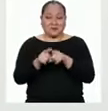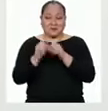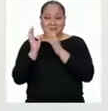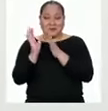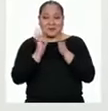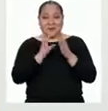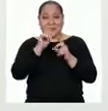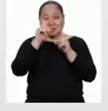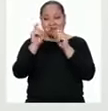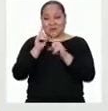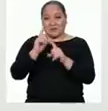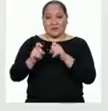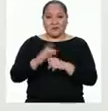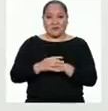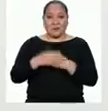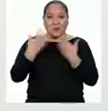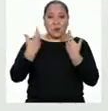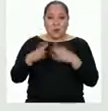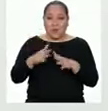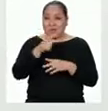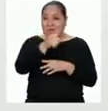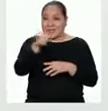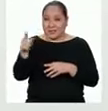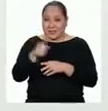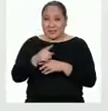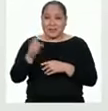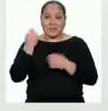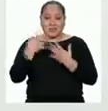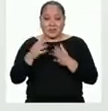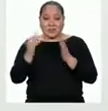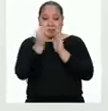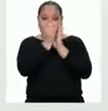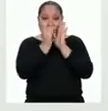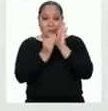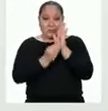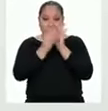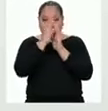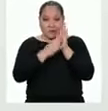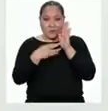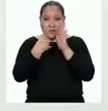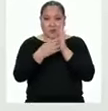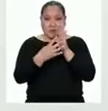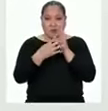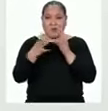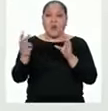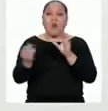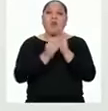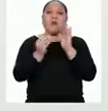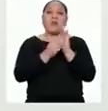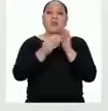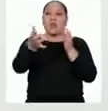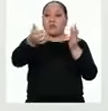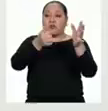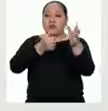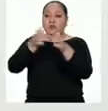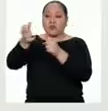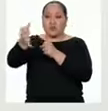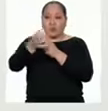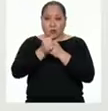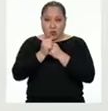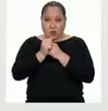realizado sus encuestas. Una vez que ellas y ellos sistematicen su información, podemos sumar todos los datos obtenidos